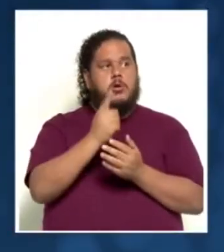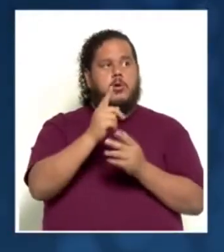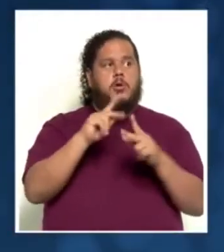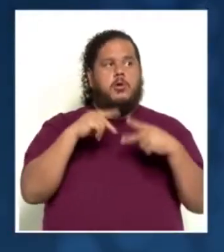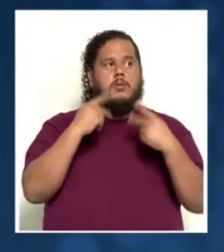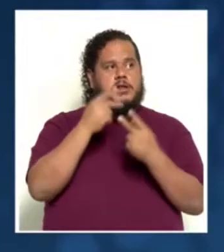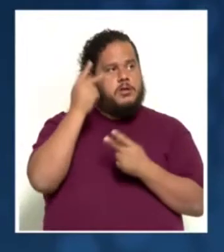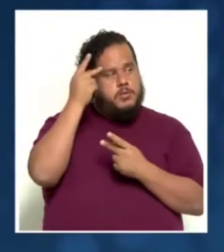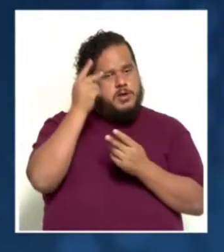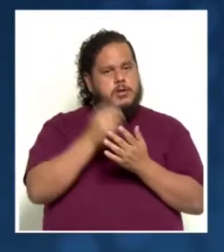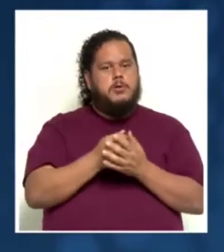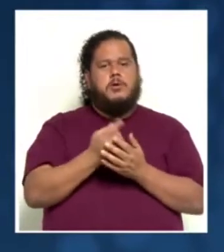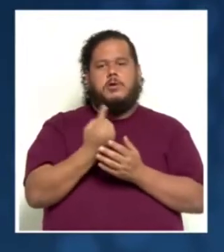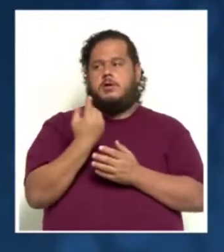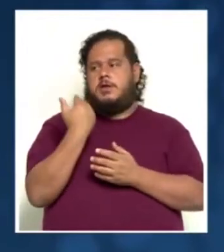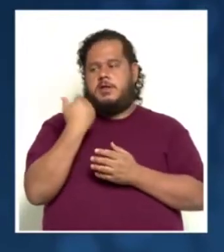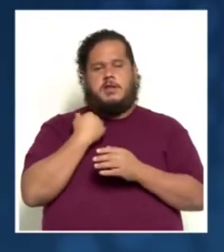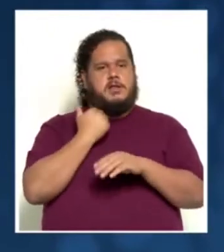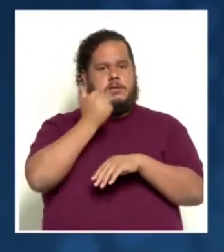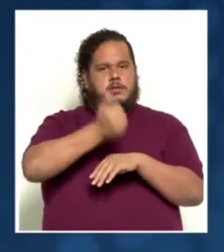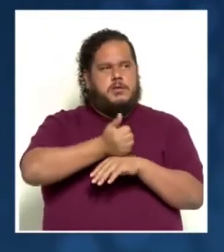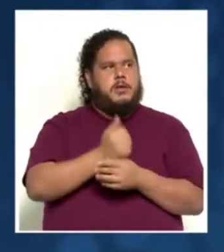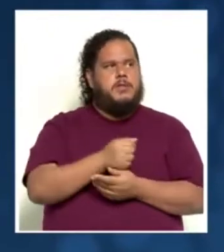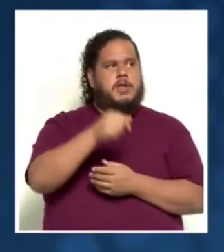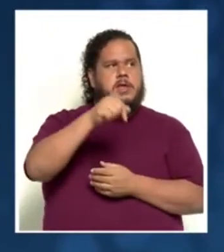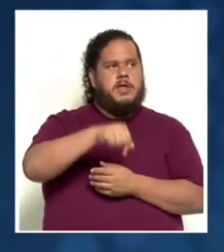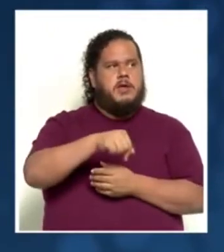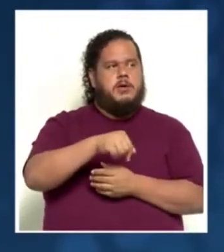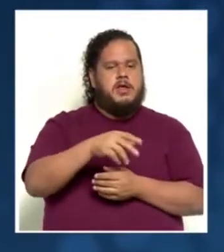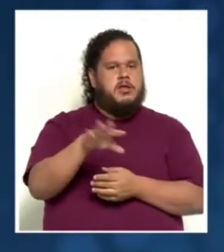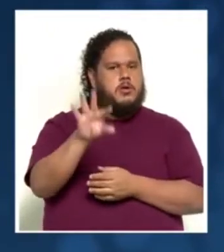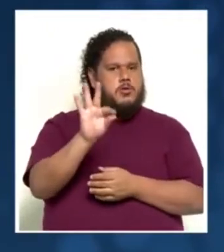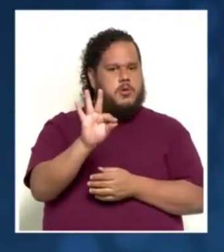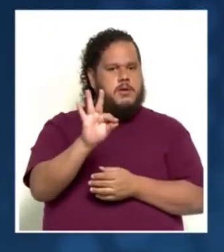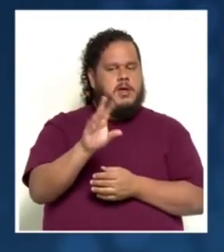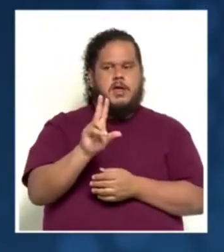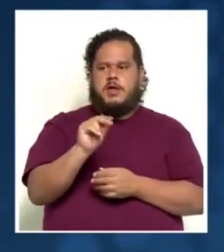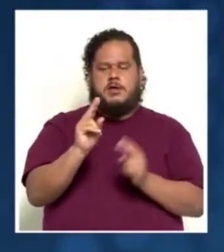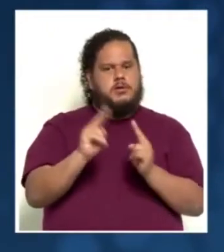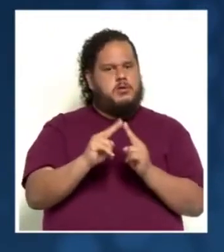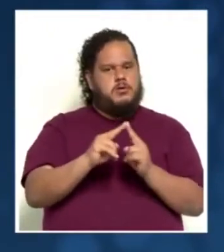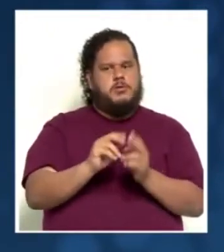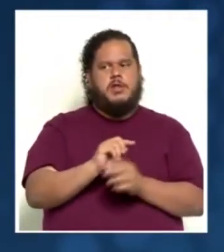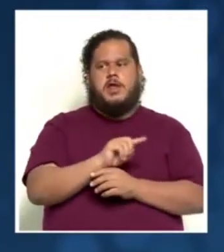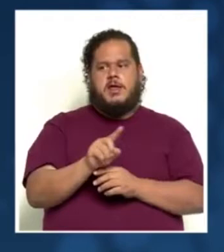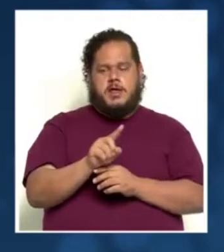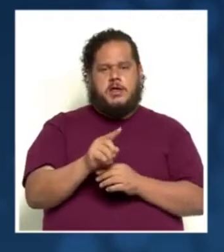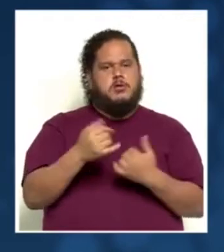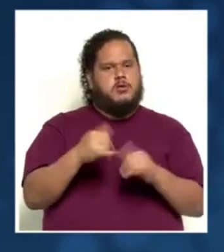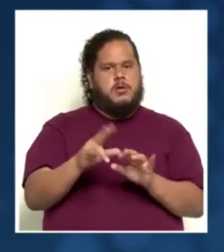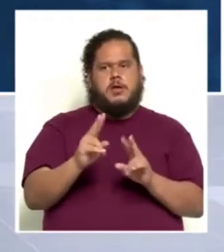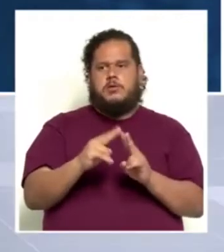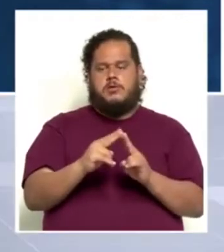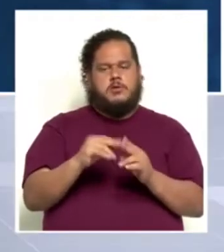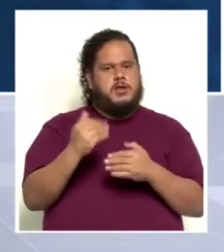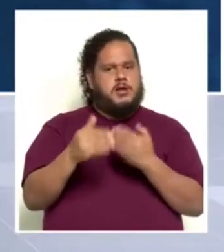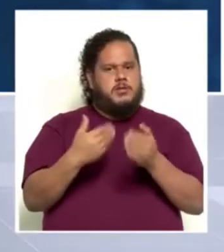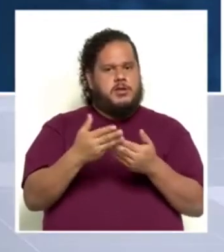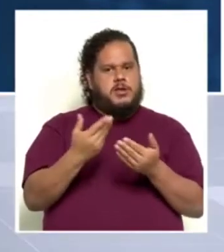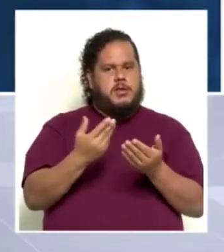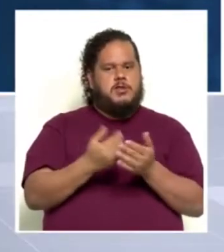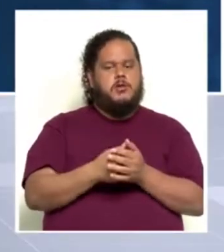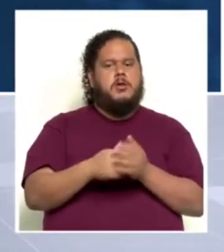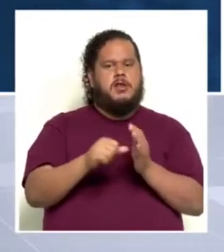se acaba de fundar, y hoy por hoy son 9 y no los conocemos, y ellos tal vez todavía no conocen el procedimiento